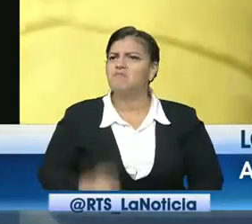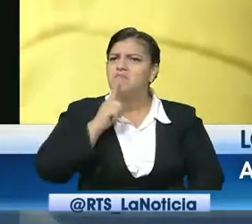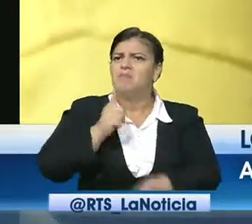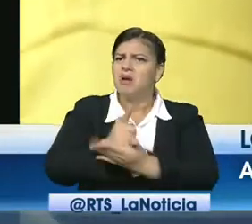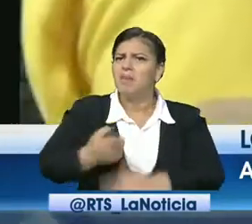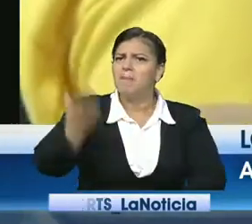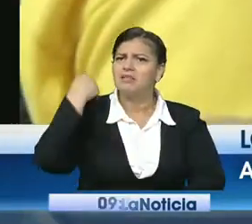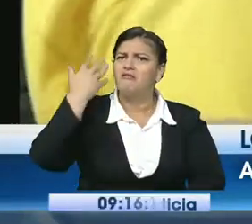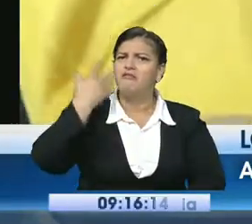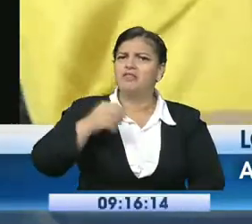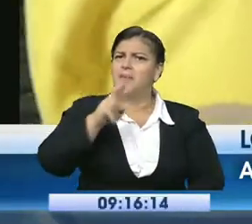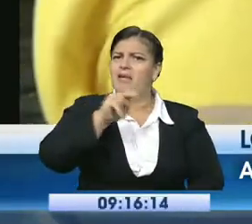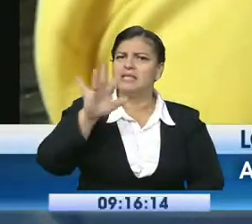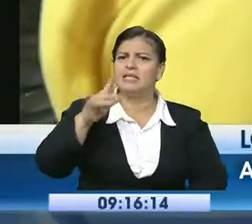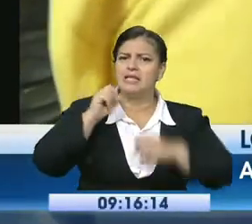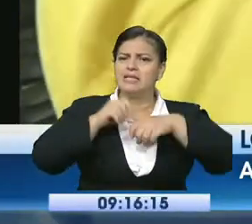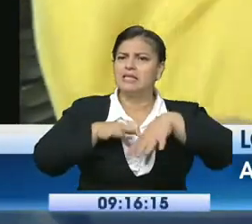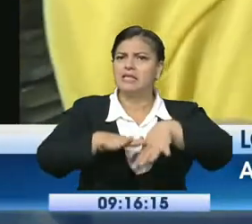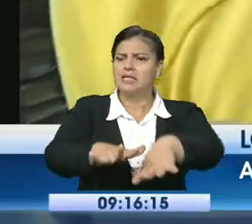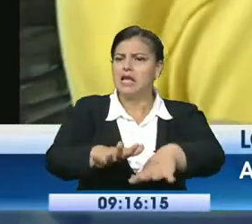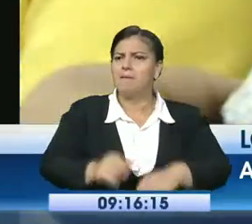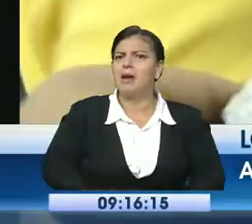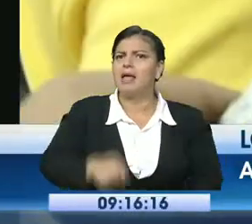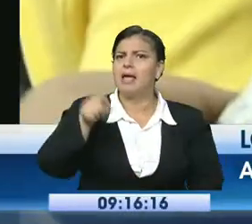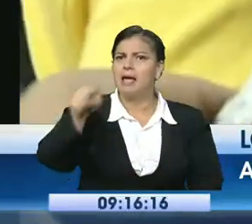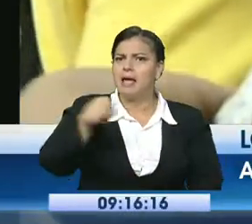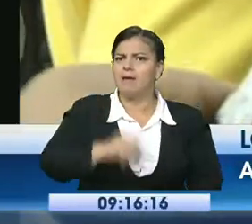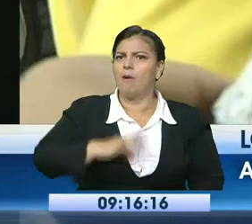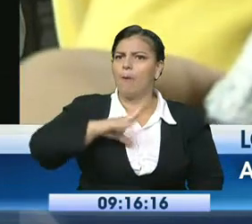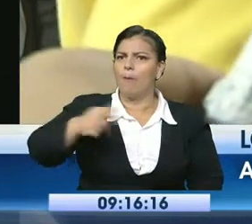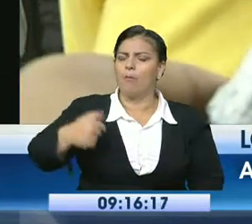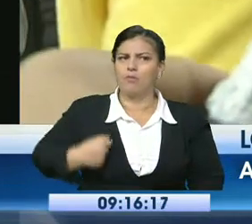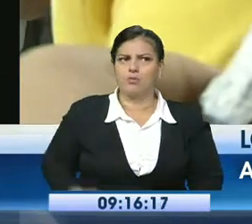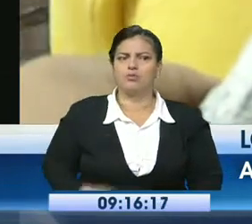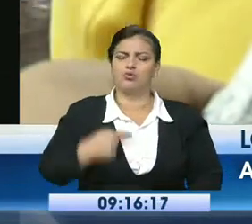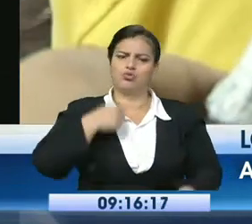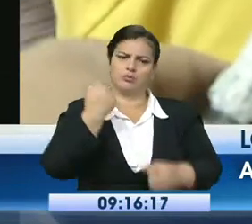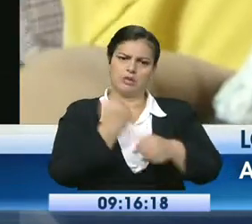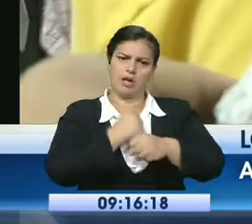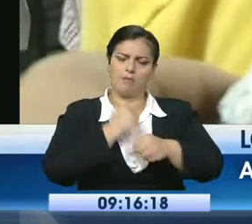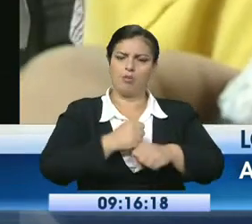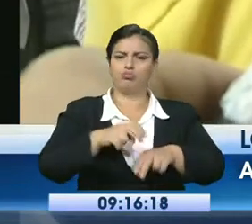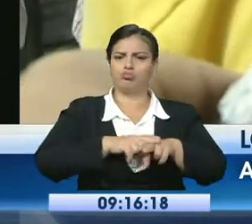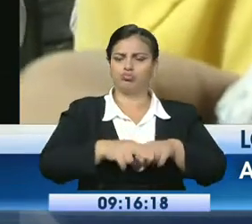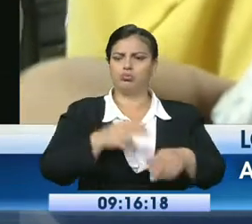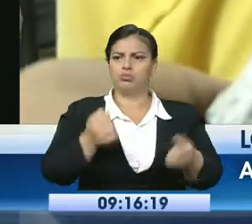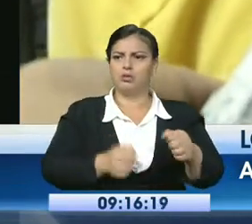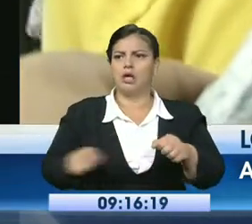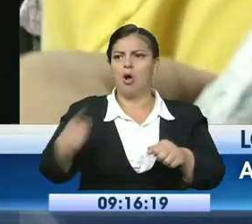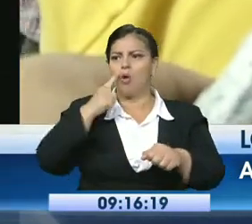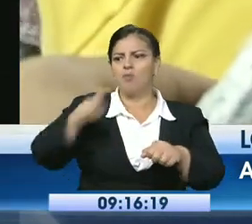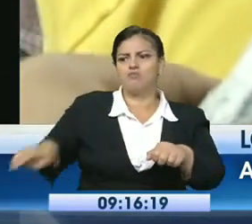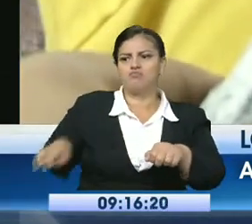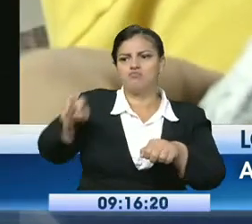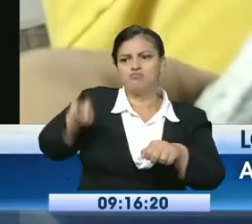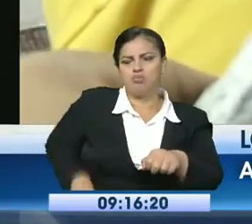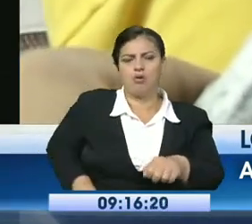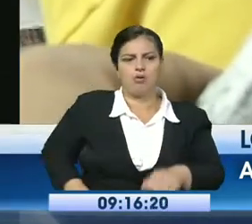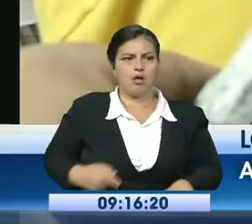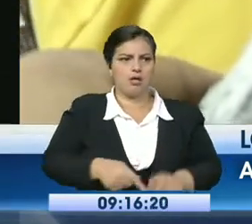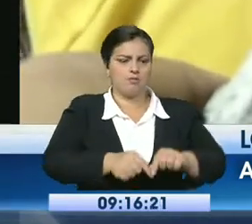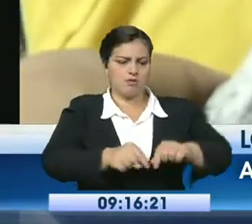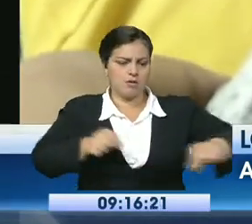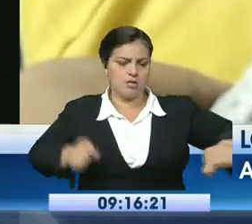27 de septiembre. Él está ahí, pide la llamada, la carrera. Y me hinca con un carnet en palito y me dice, si te mueves, te infecto. Yo tengo VIH